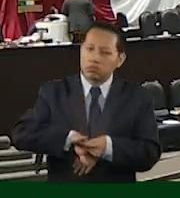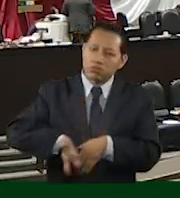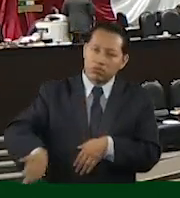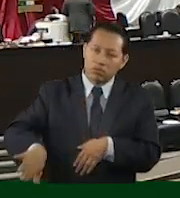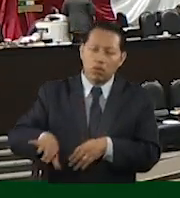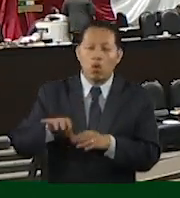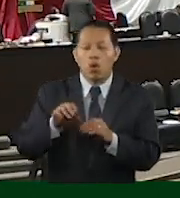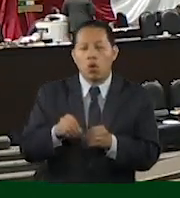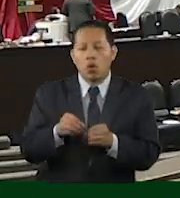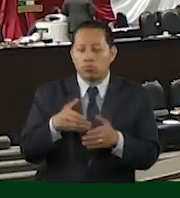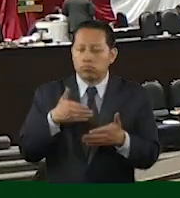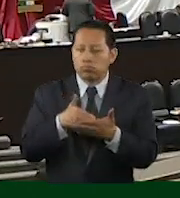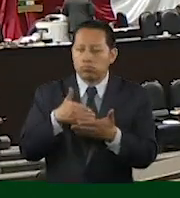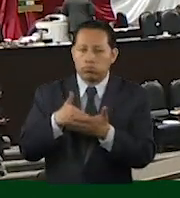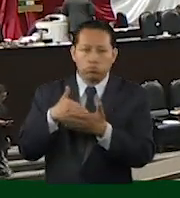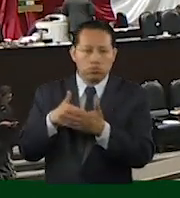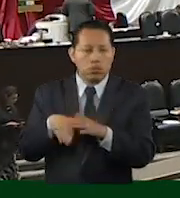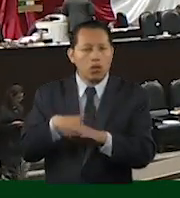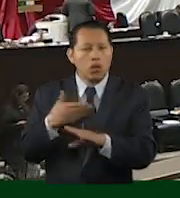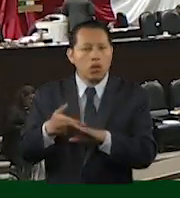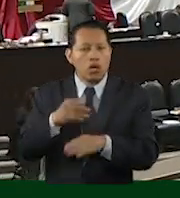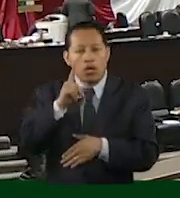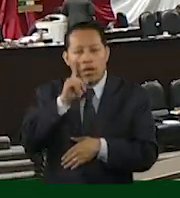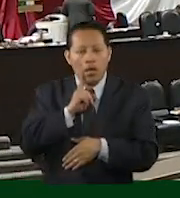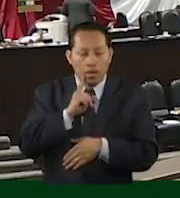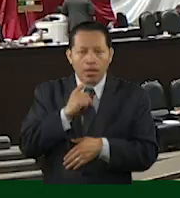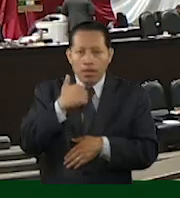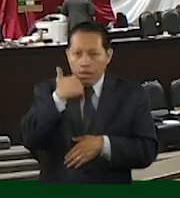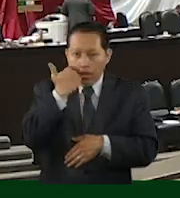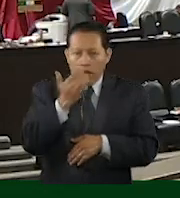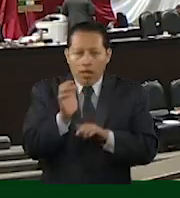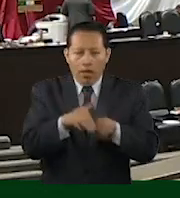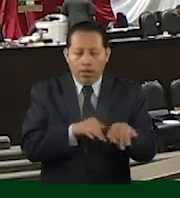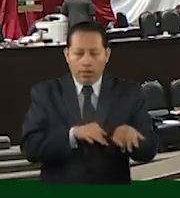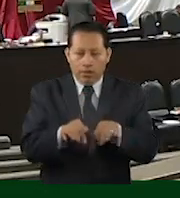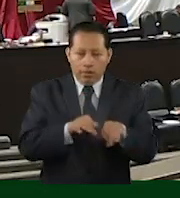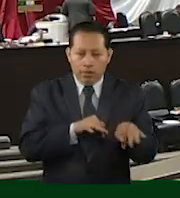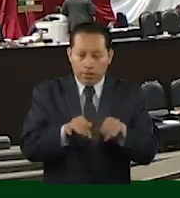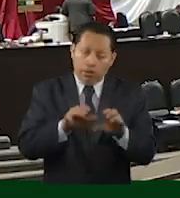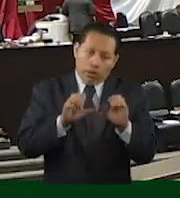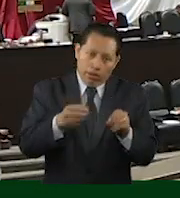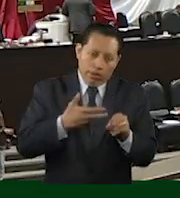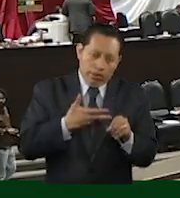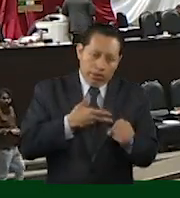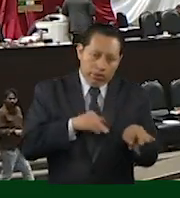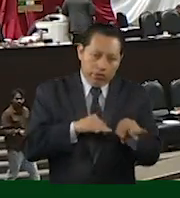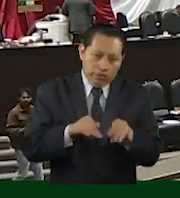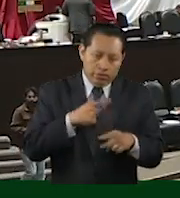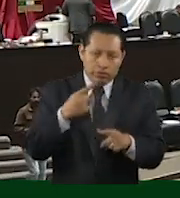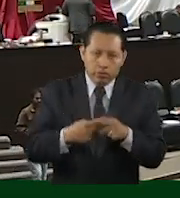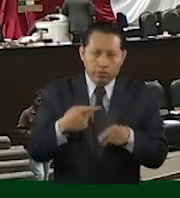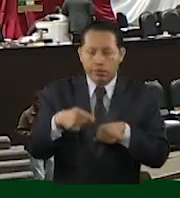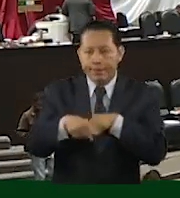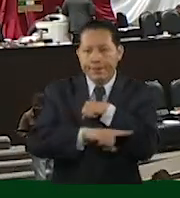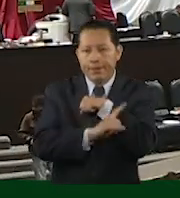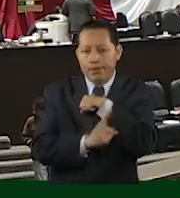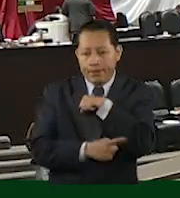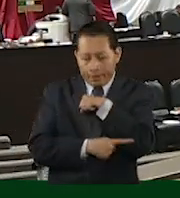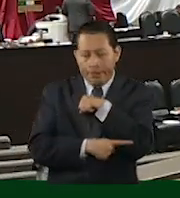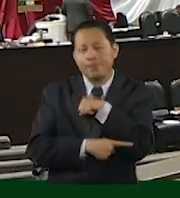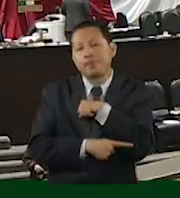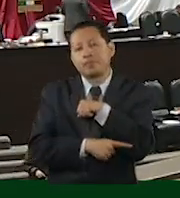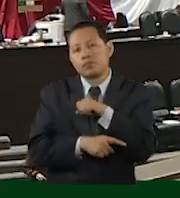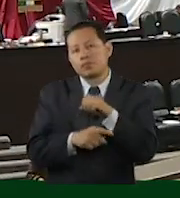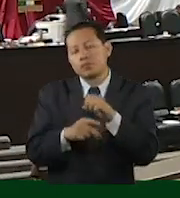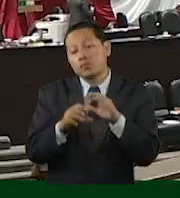o restricción en contra de una mujer solicitante de empleo o empleada debido a su maternidad, debido a su